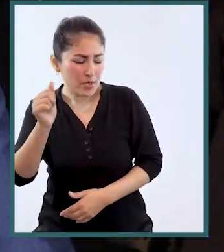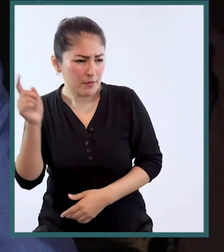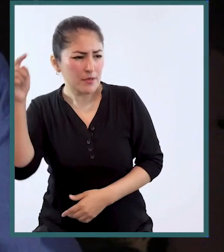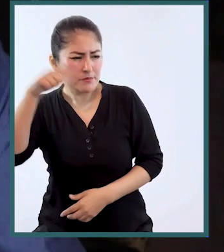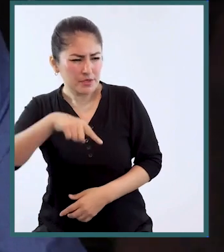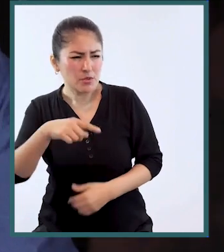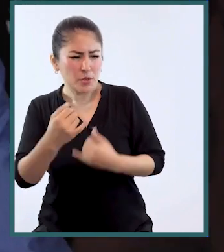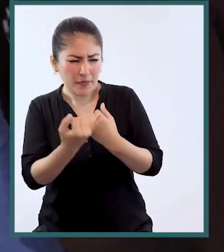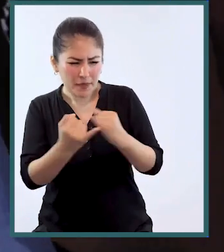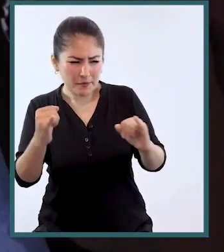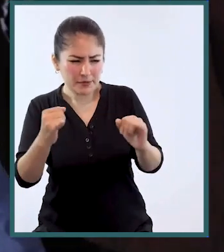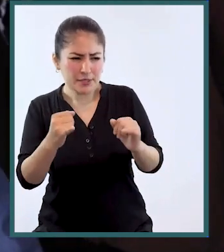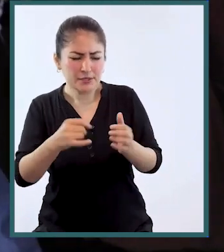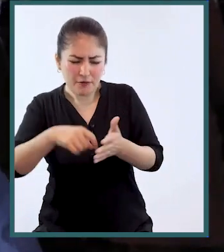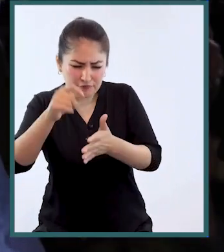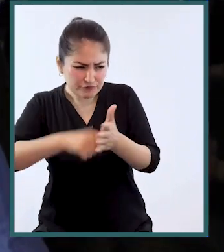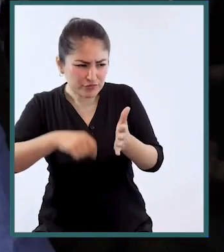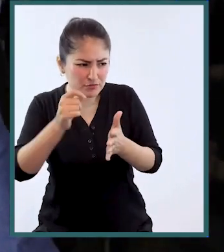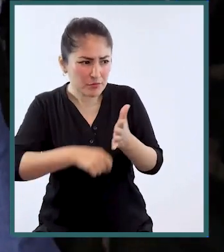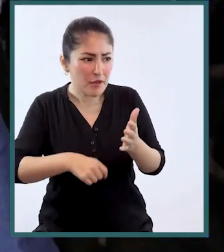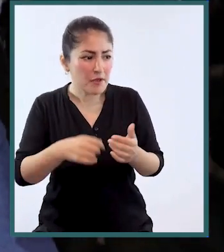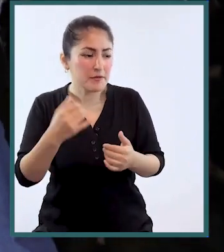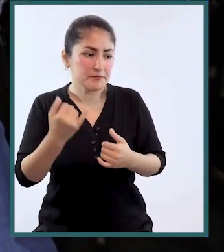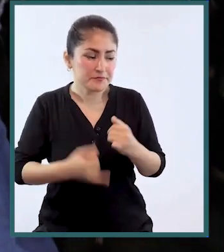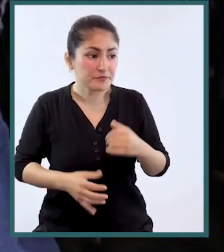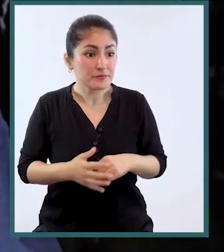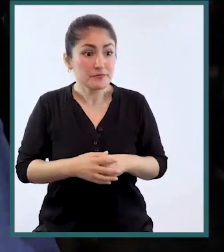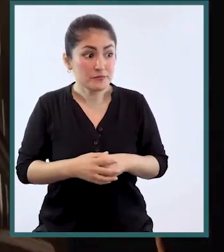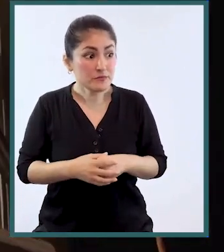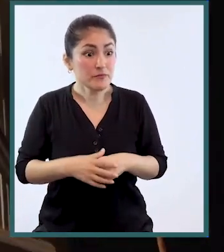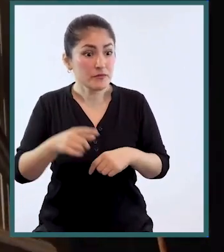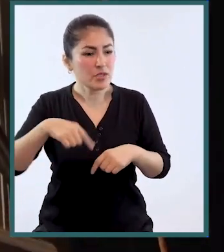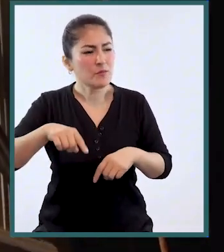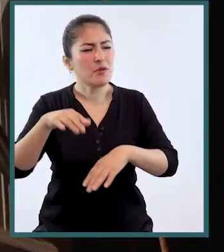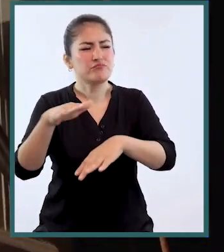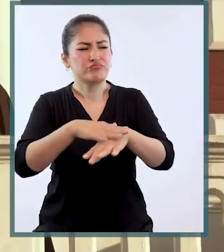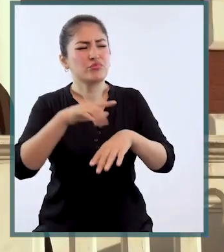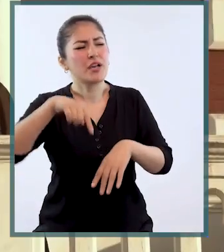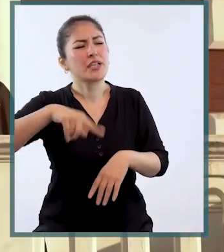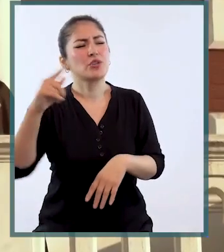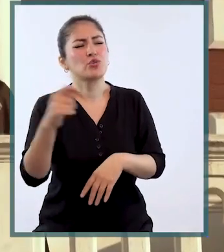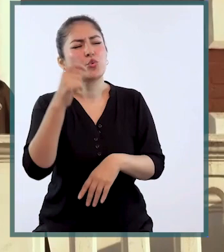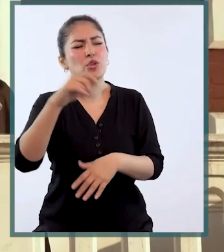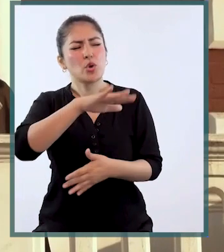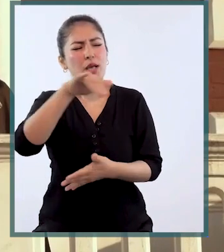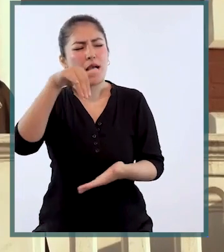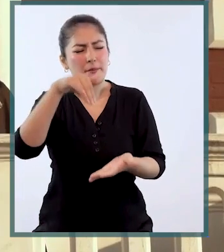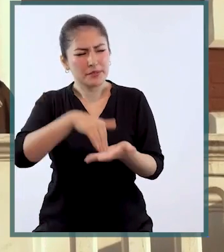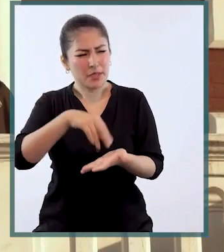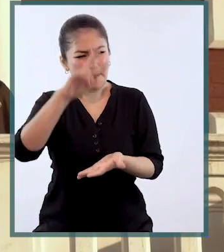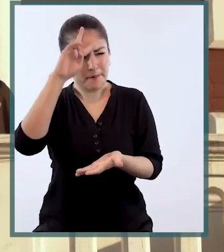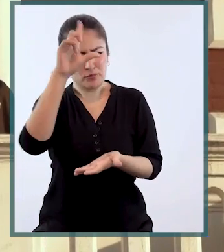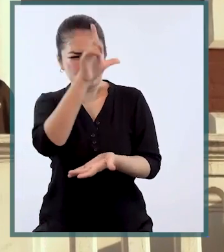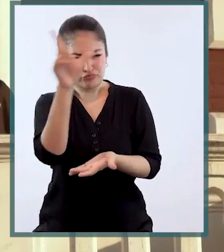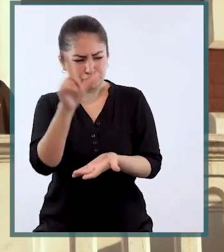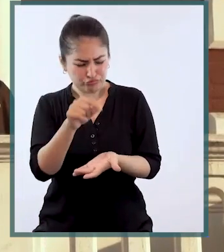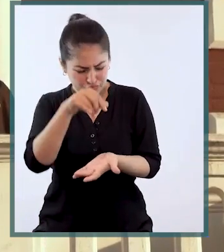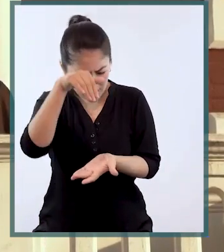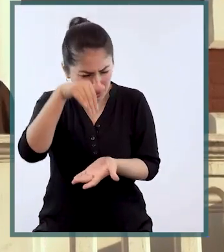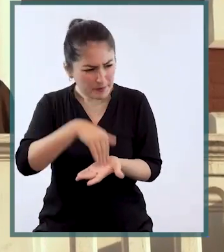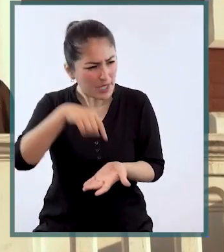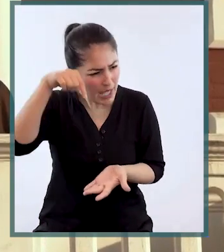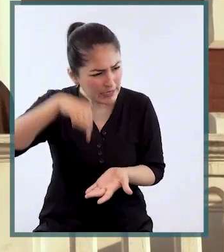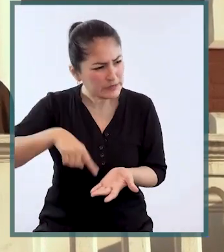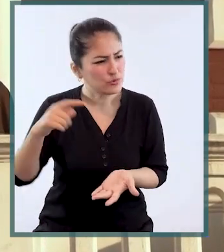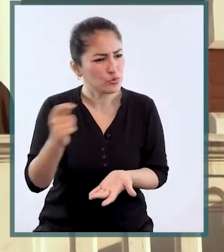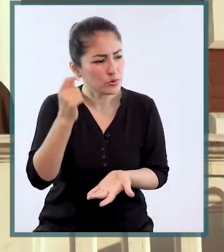el proceso independentista. Igualmente declara a Trujillo como capital provisoria del país en tanto se